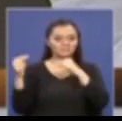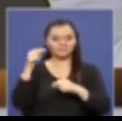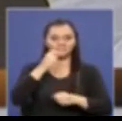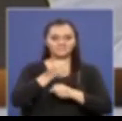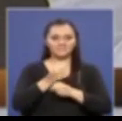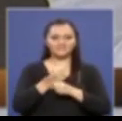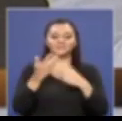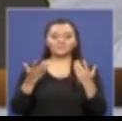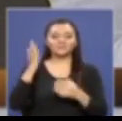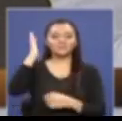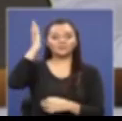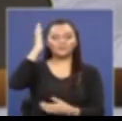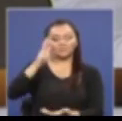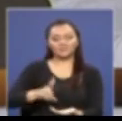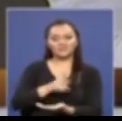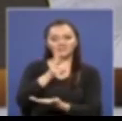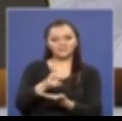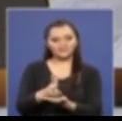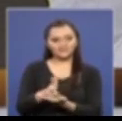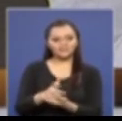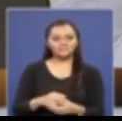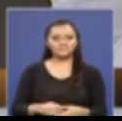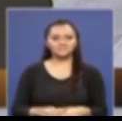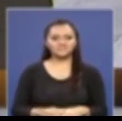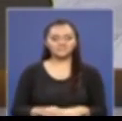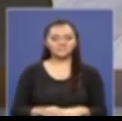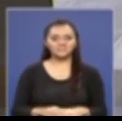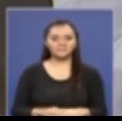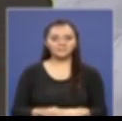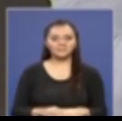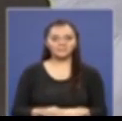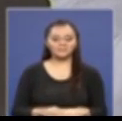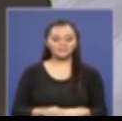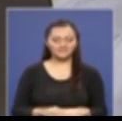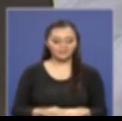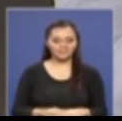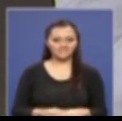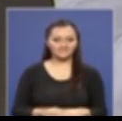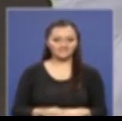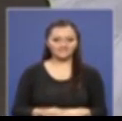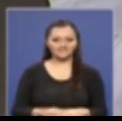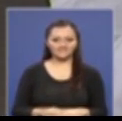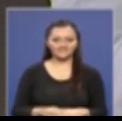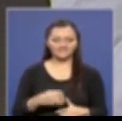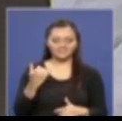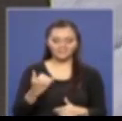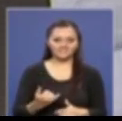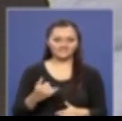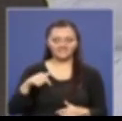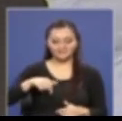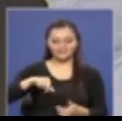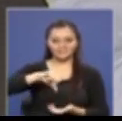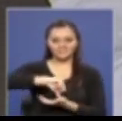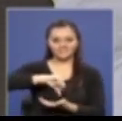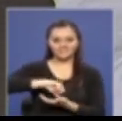en la capital de provincia más alta del Ecuador. Estamos en la hermosa Tulcán, en